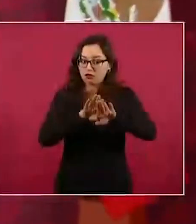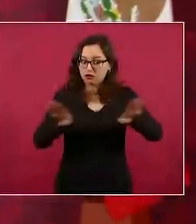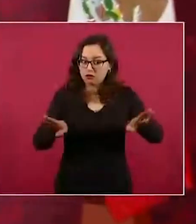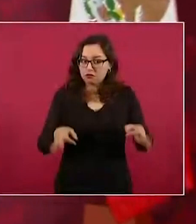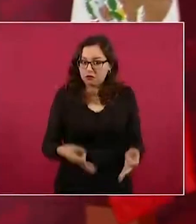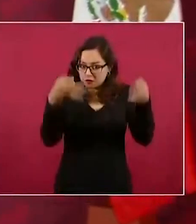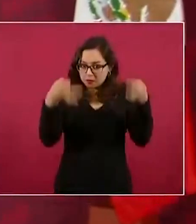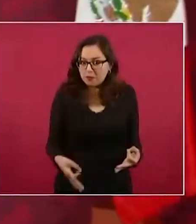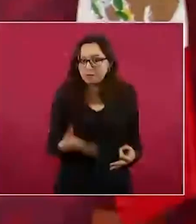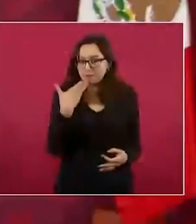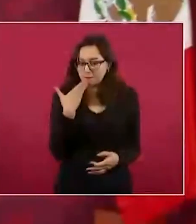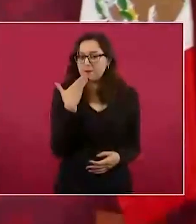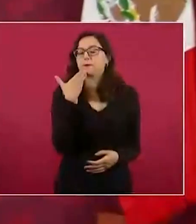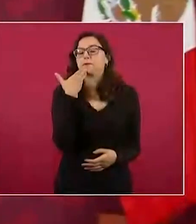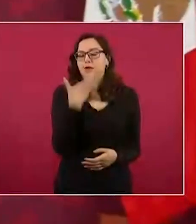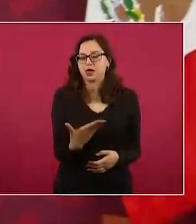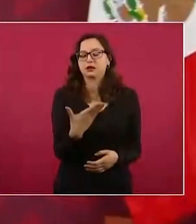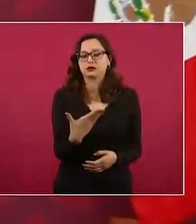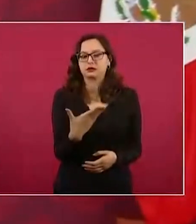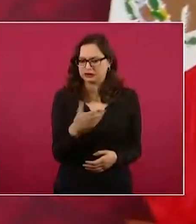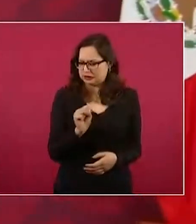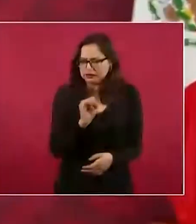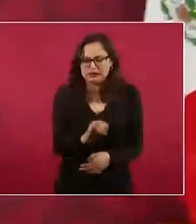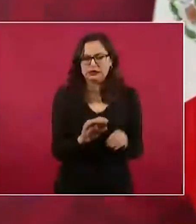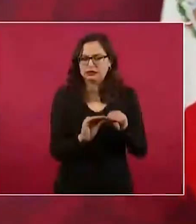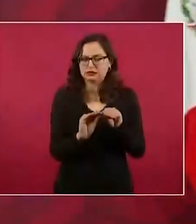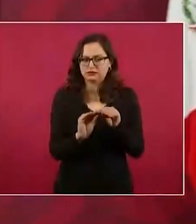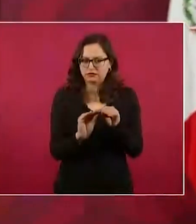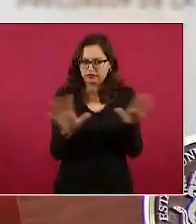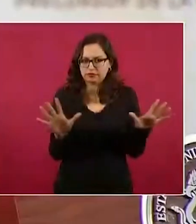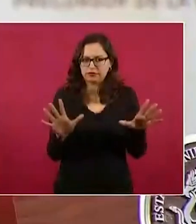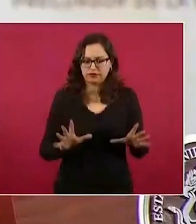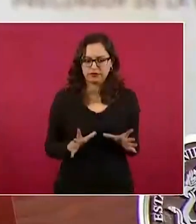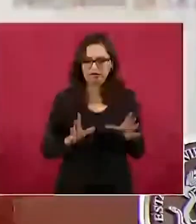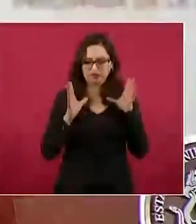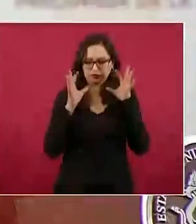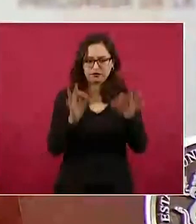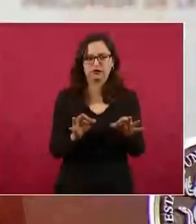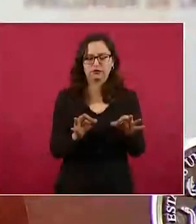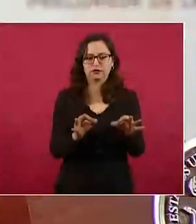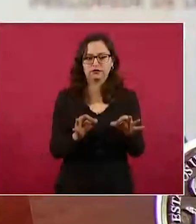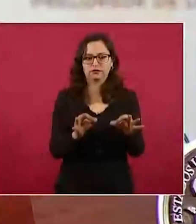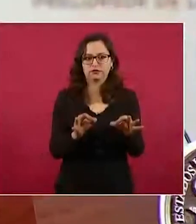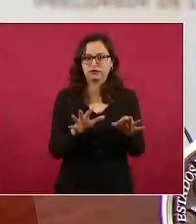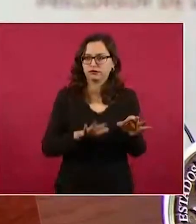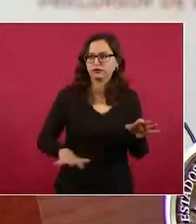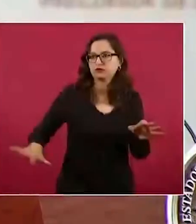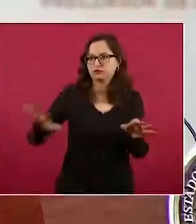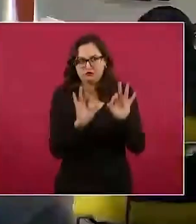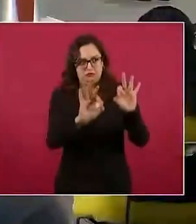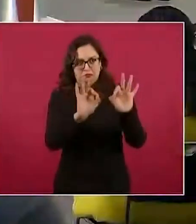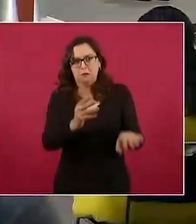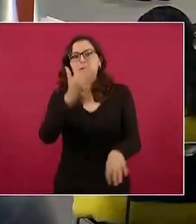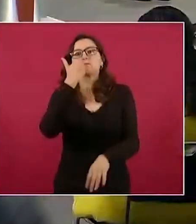legitimidad, por haberse constituido a partir de la voluntad de la mayoría del